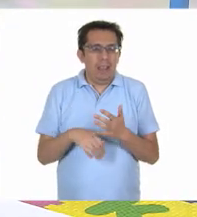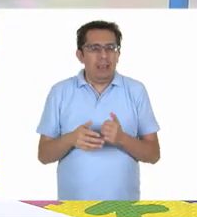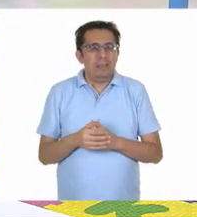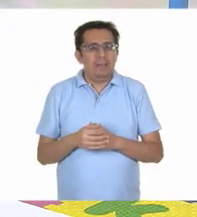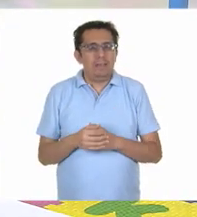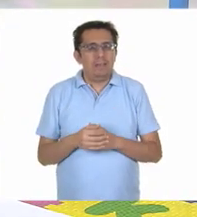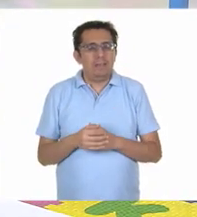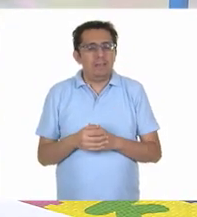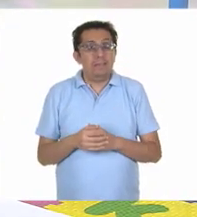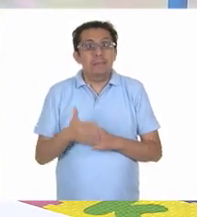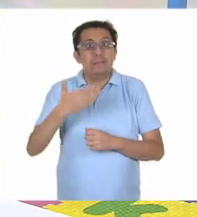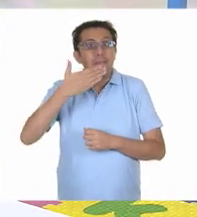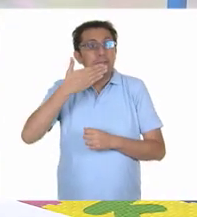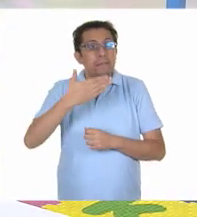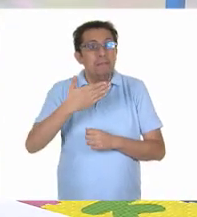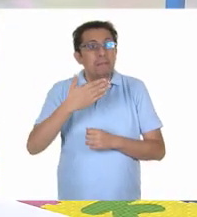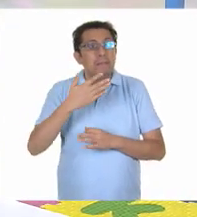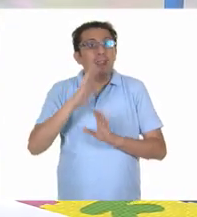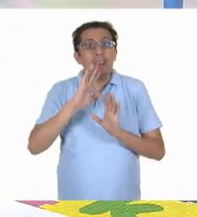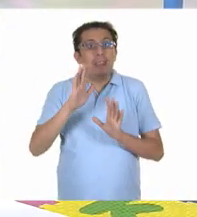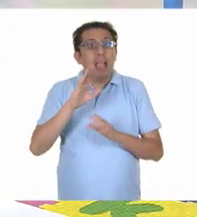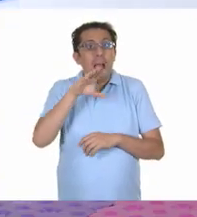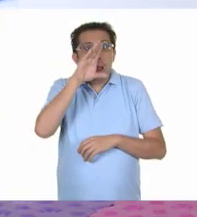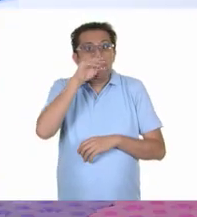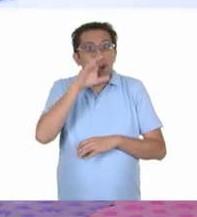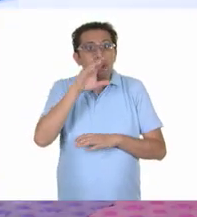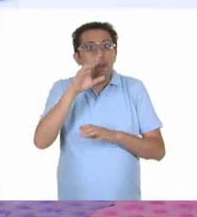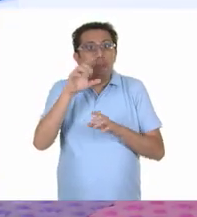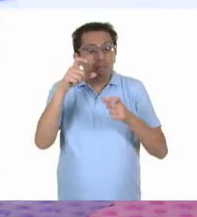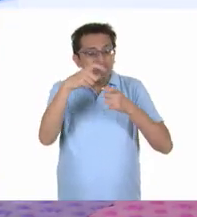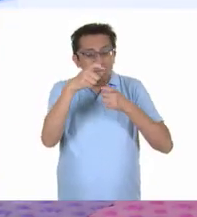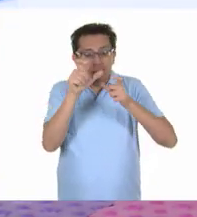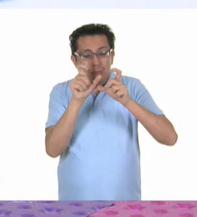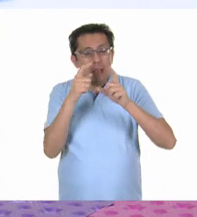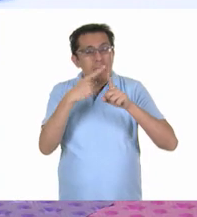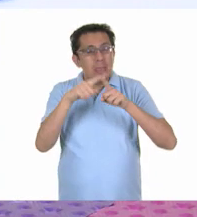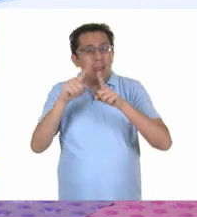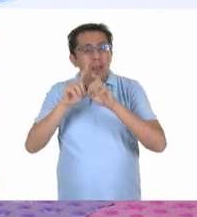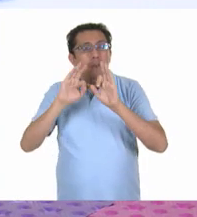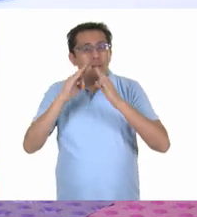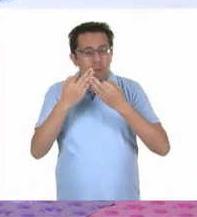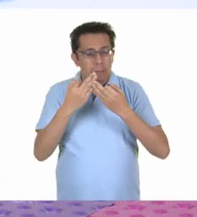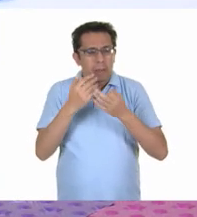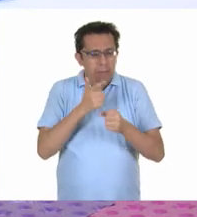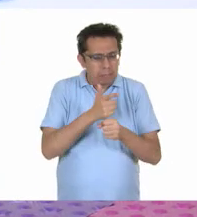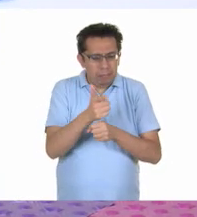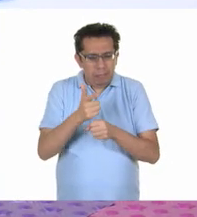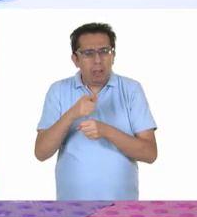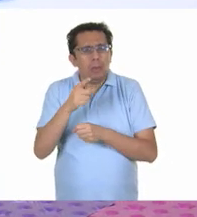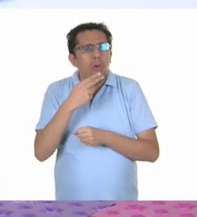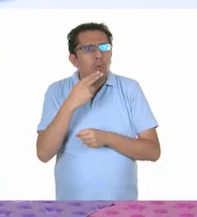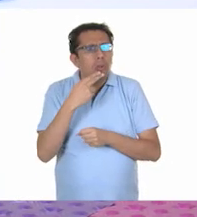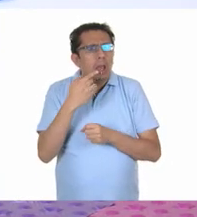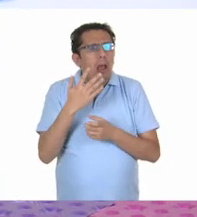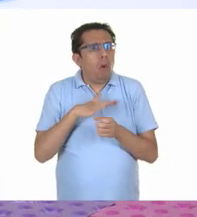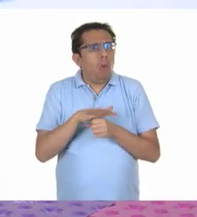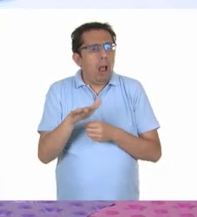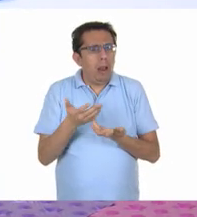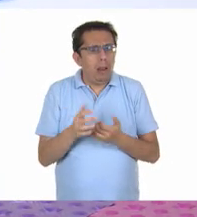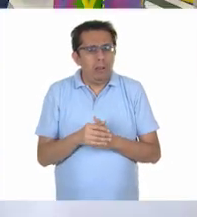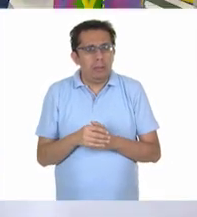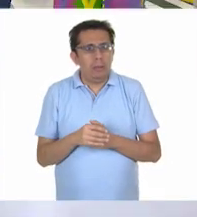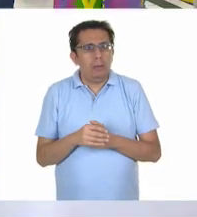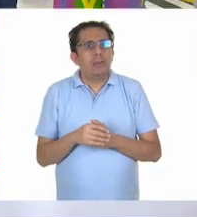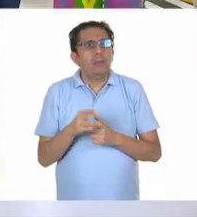La colita. Muy bien. A ¡listo! Ver, tenemos un patito con figuras geométricas. Sí, vamos a identificarlas nuevamente.